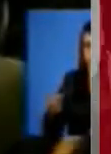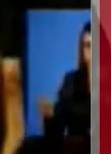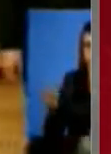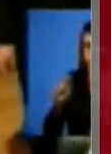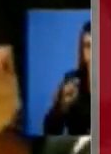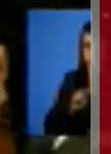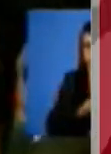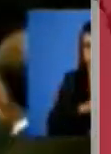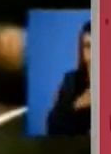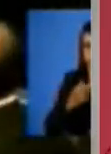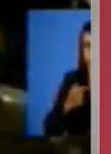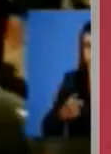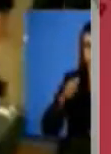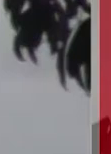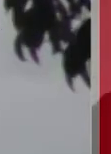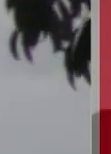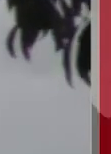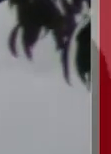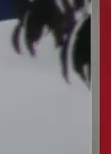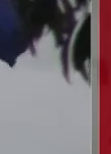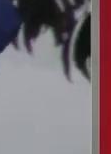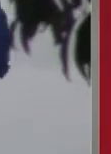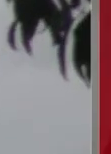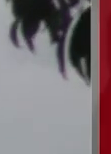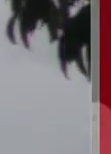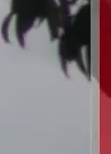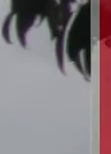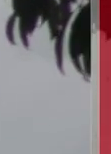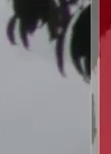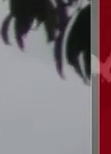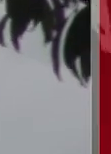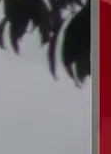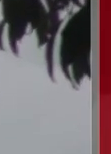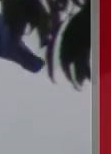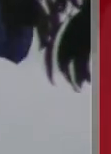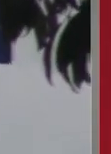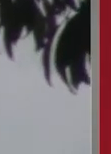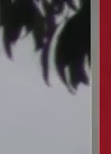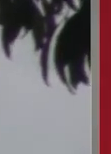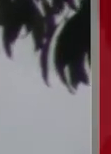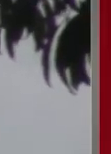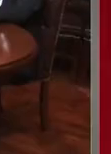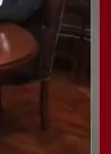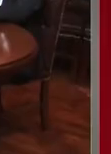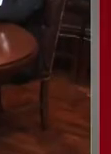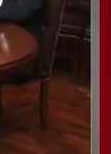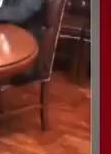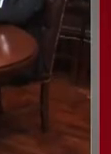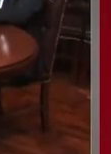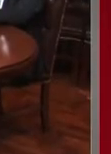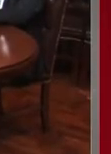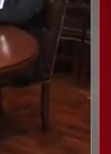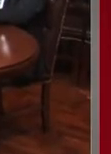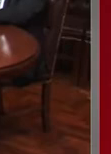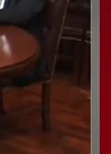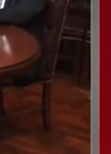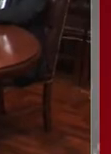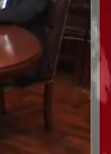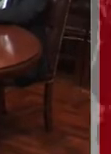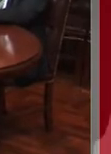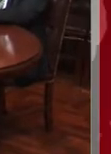cómo se está manejando esto y cómo queda durante estos tres años de gestión que recientemente